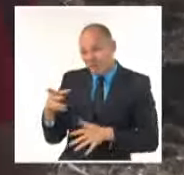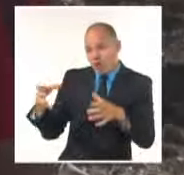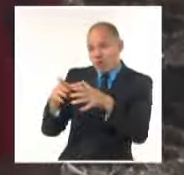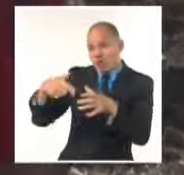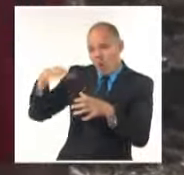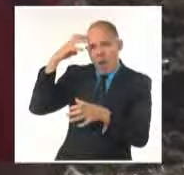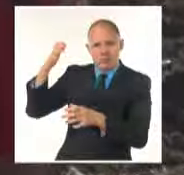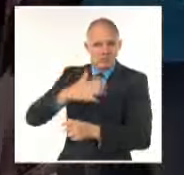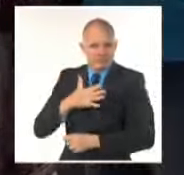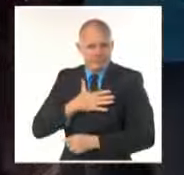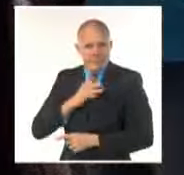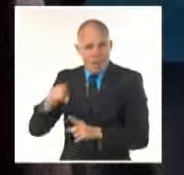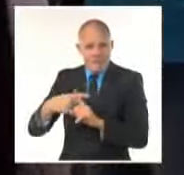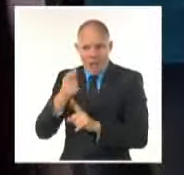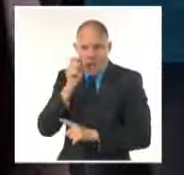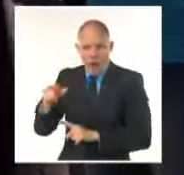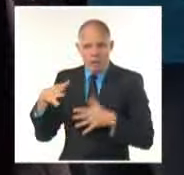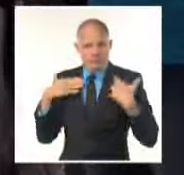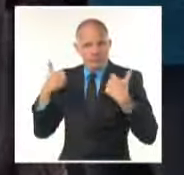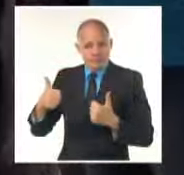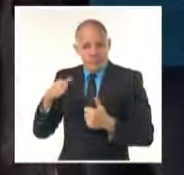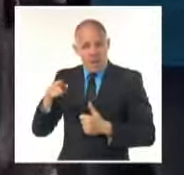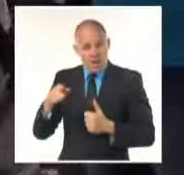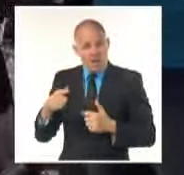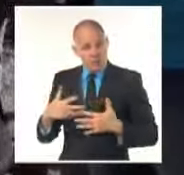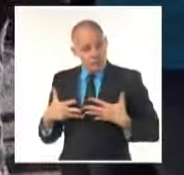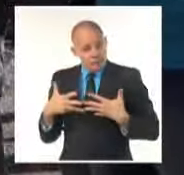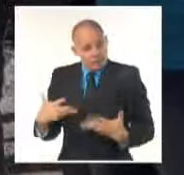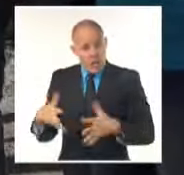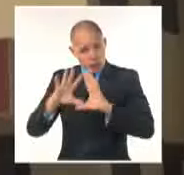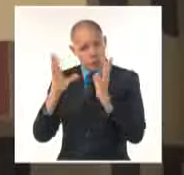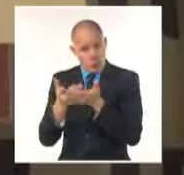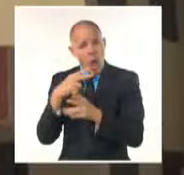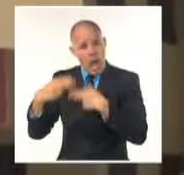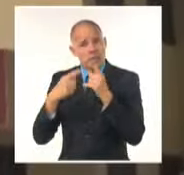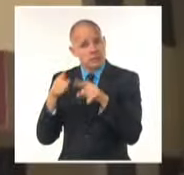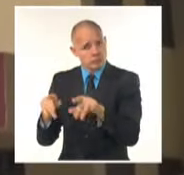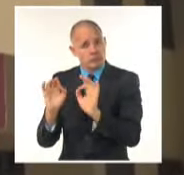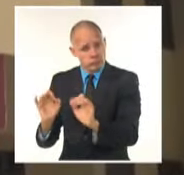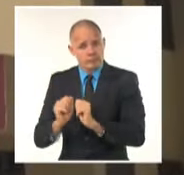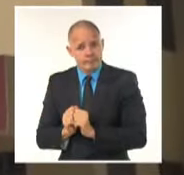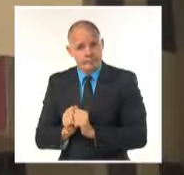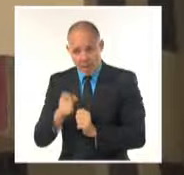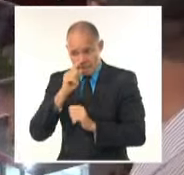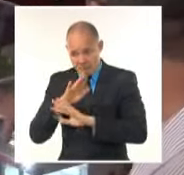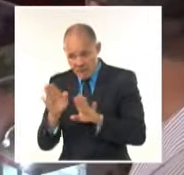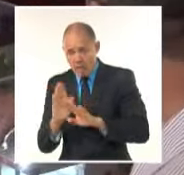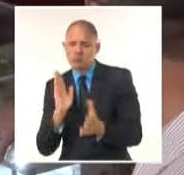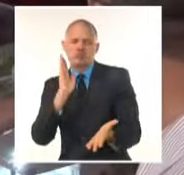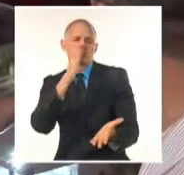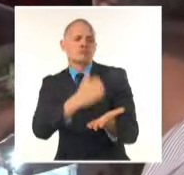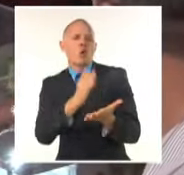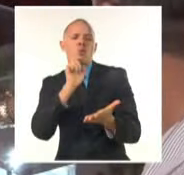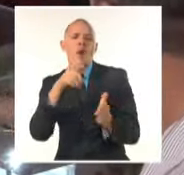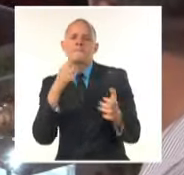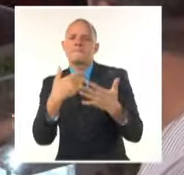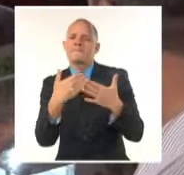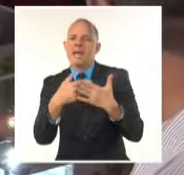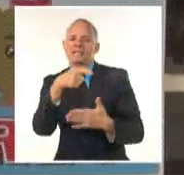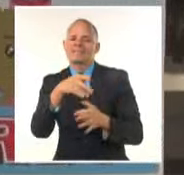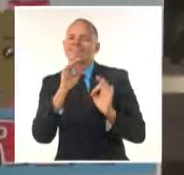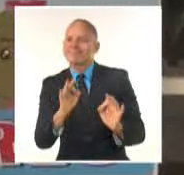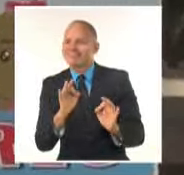de su director, un hombre muy trabajador y sensible que mucho hace por su pueblo. Tal es así que en la sede central de su empresa, enclavada en la